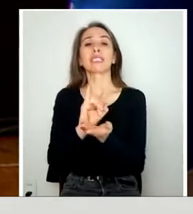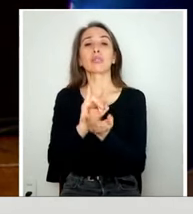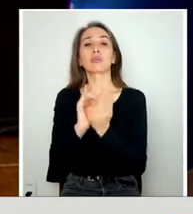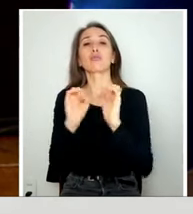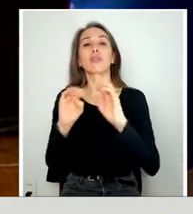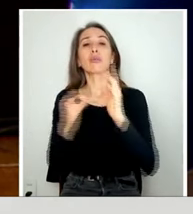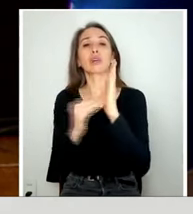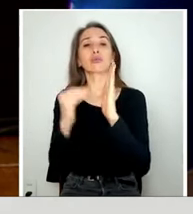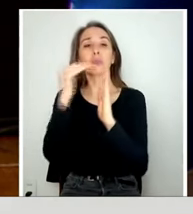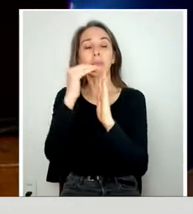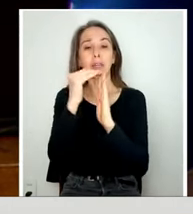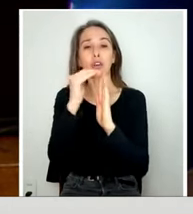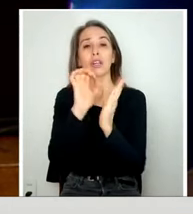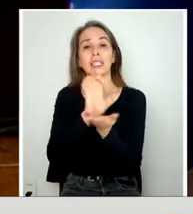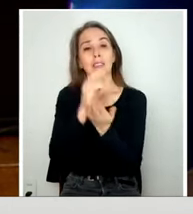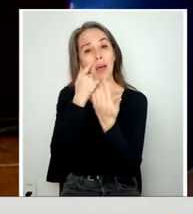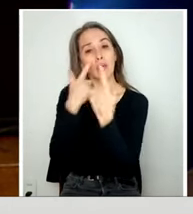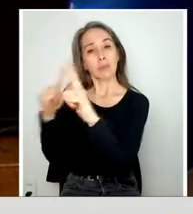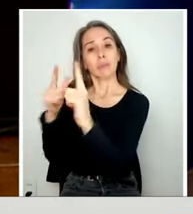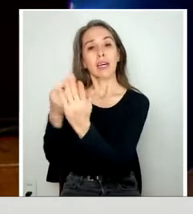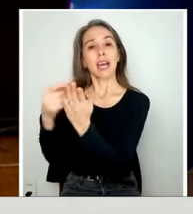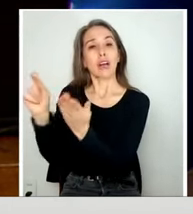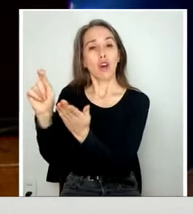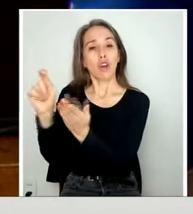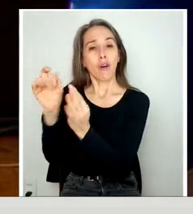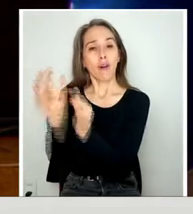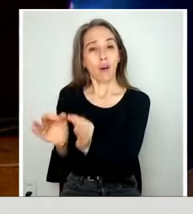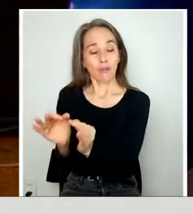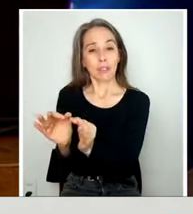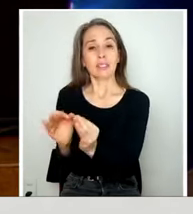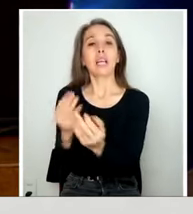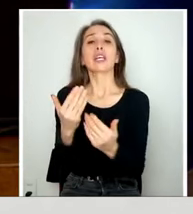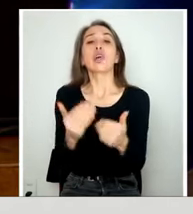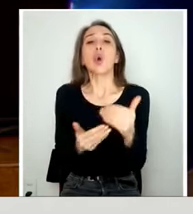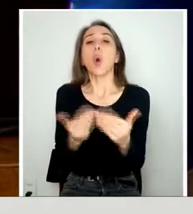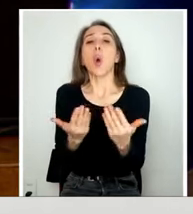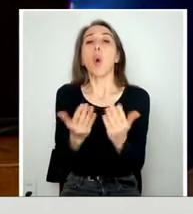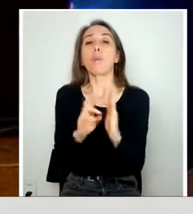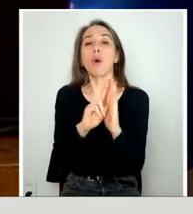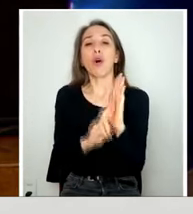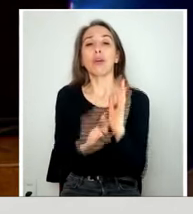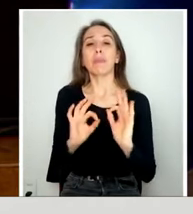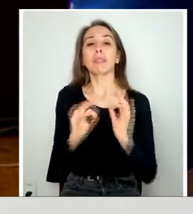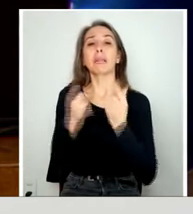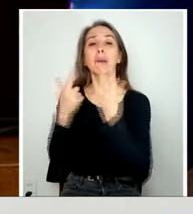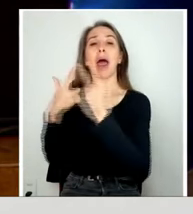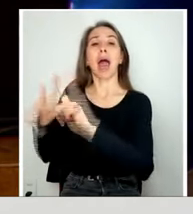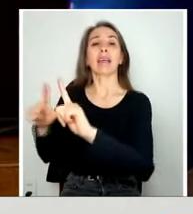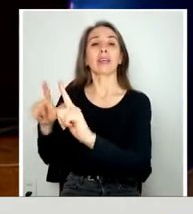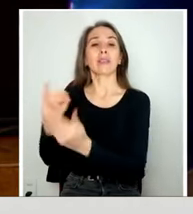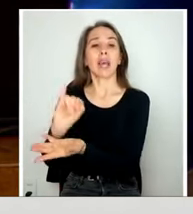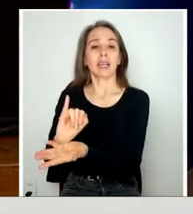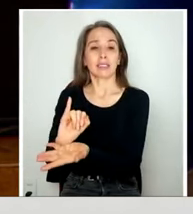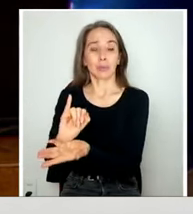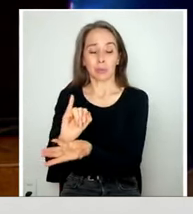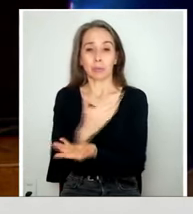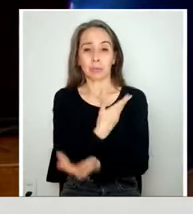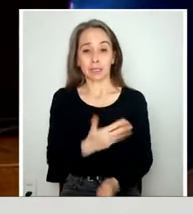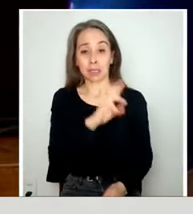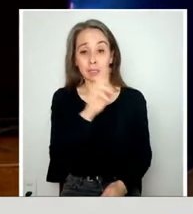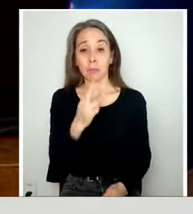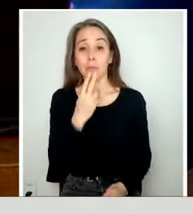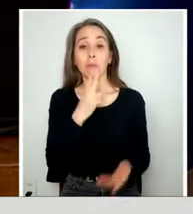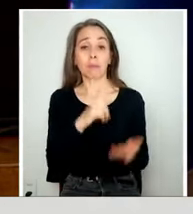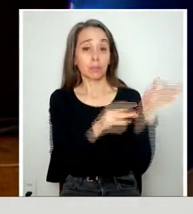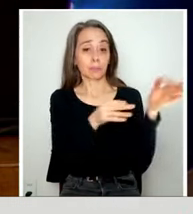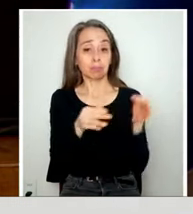incorpora reglas especiales para su proceso de acreditación oficio de su excelencia al presidente de la república por los cuales retira y